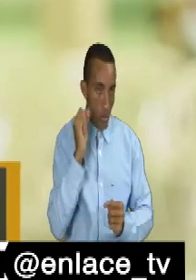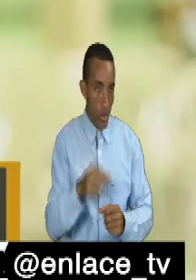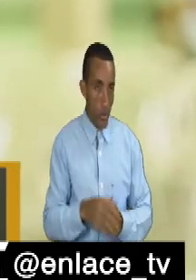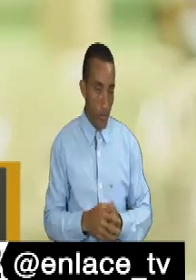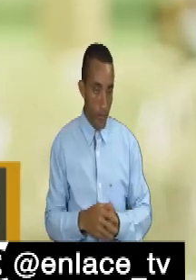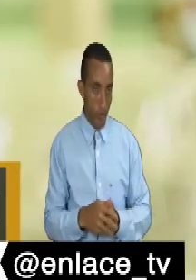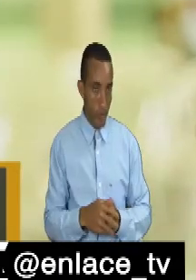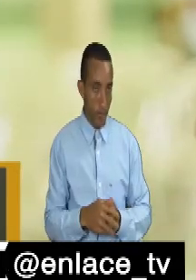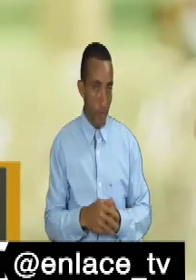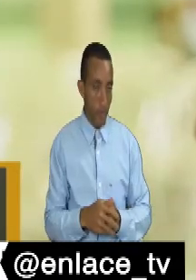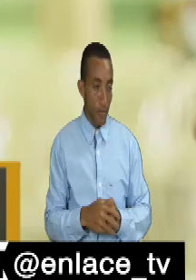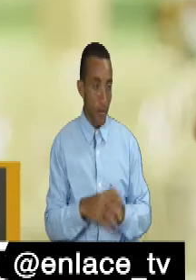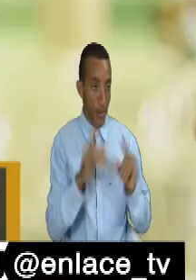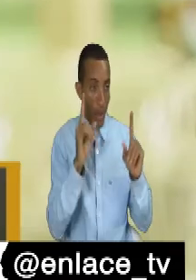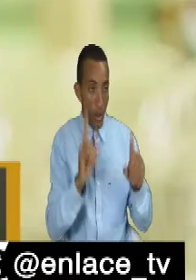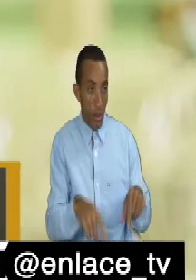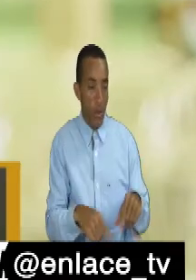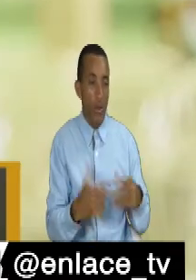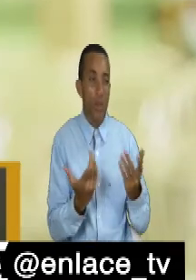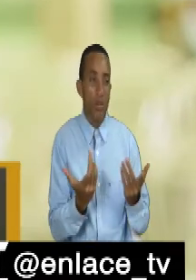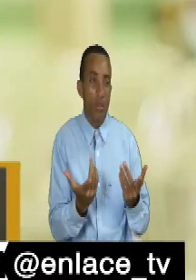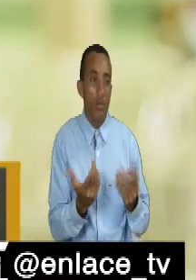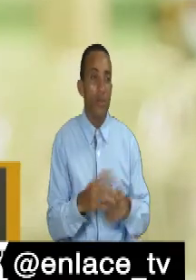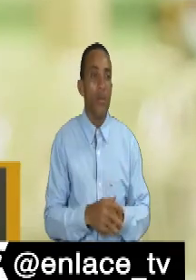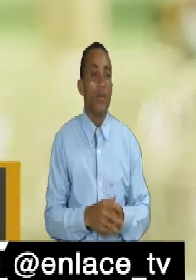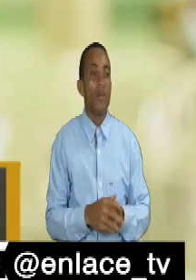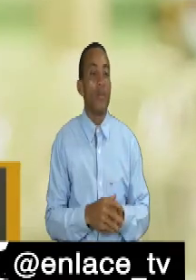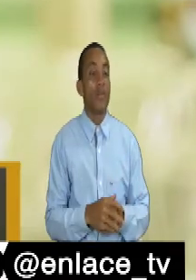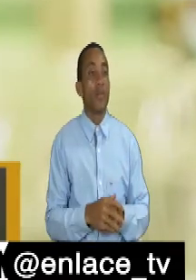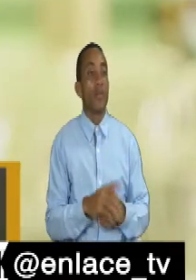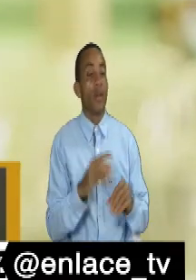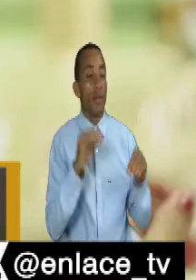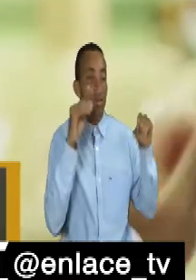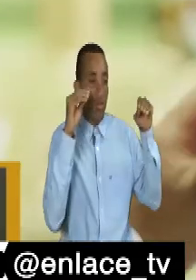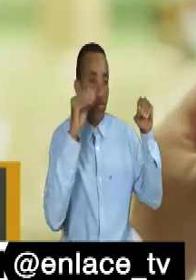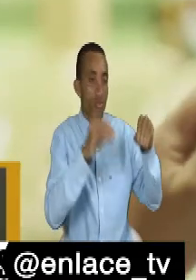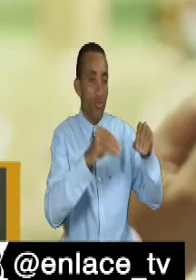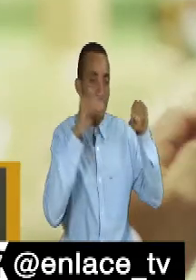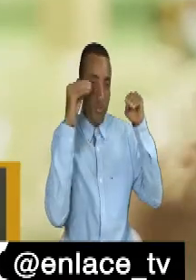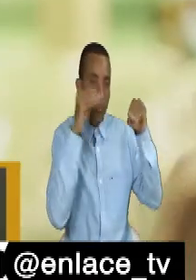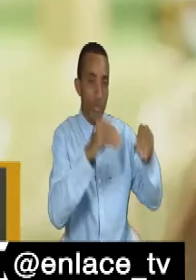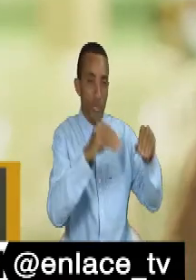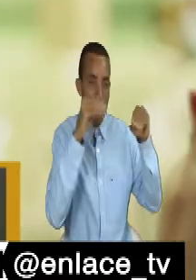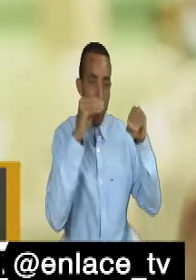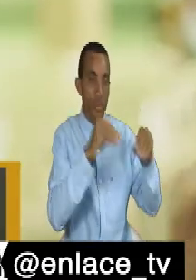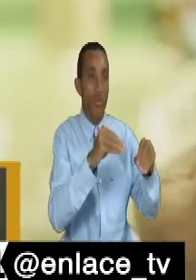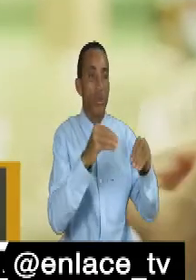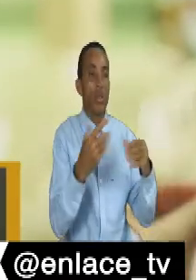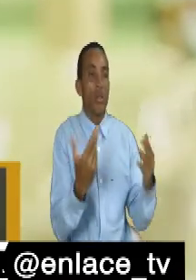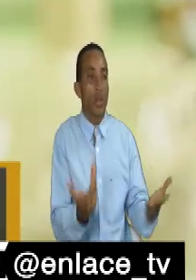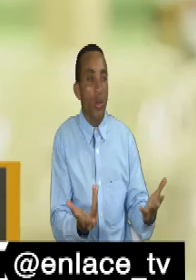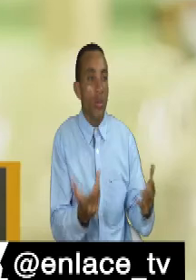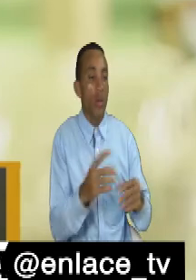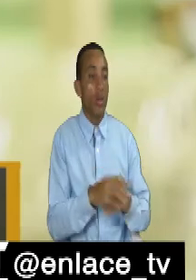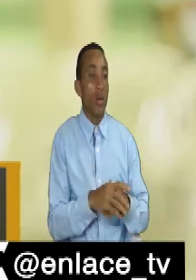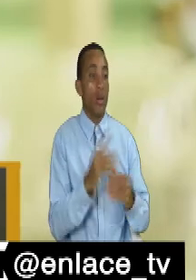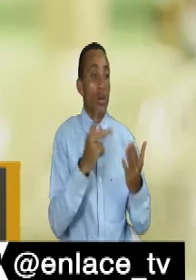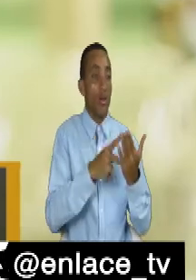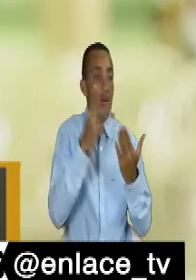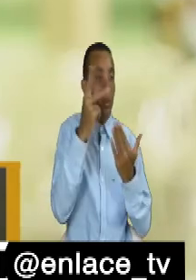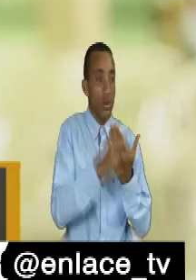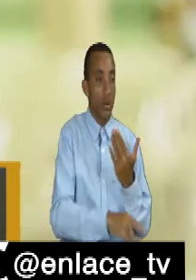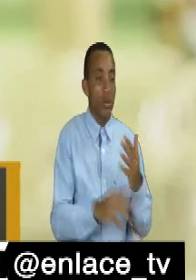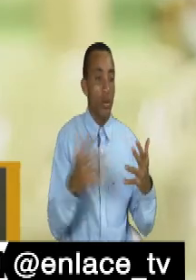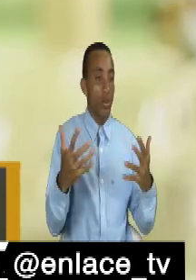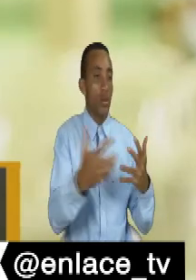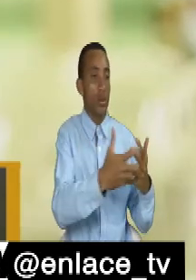presente la voluntad de hacer una capacitación o capacitaciones en lo que tiene que ver con formulación de proyectos a través del Sistema